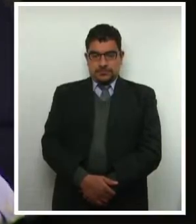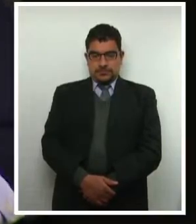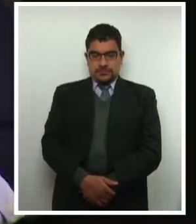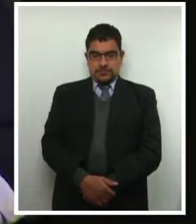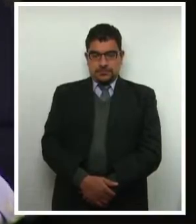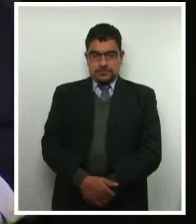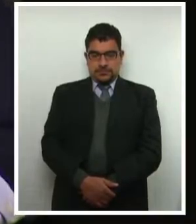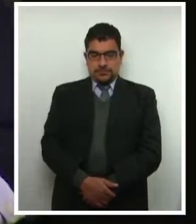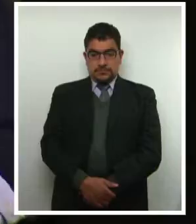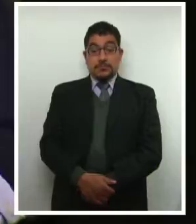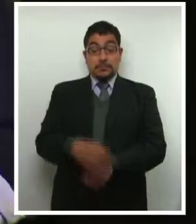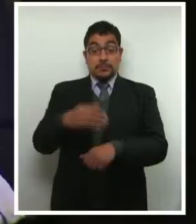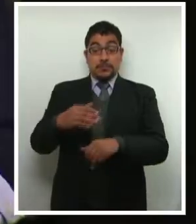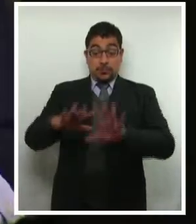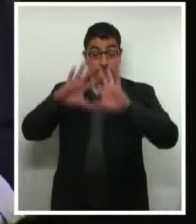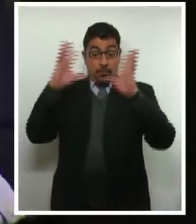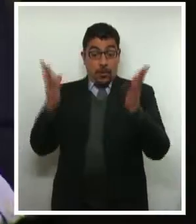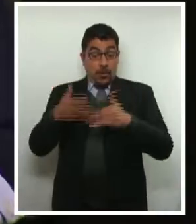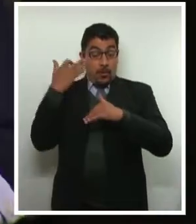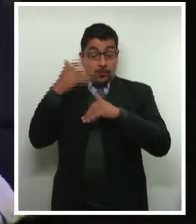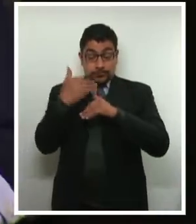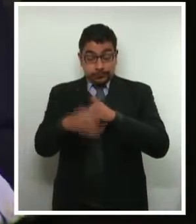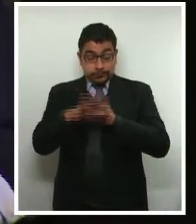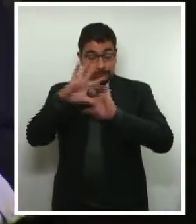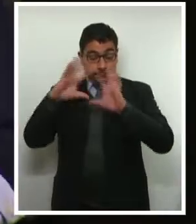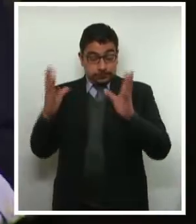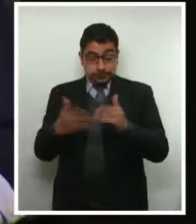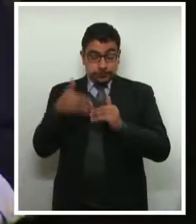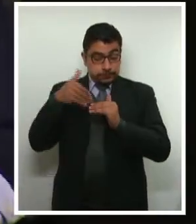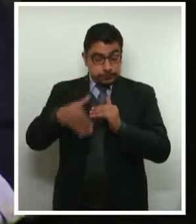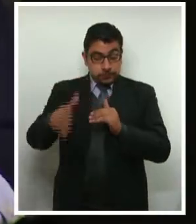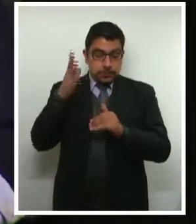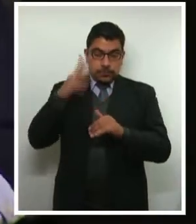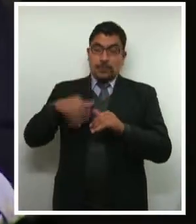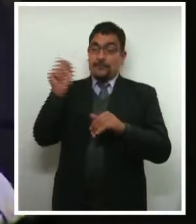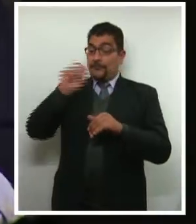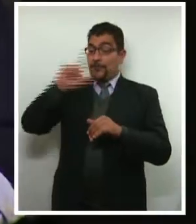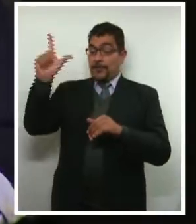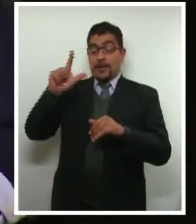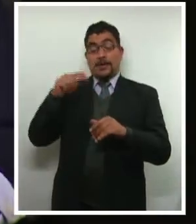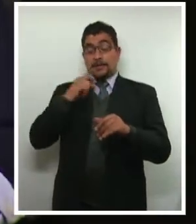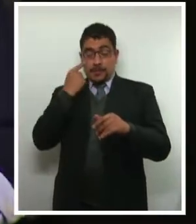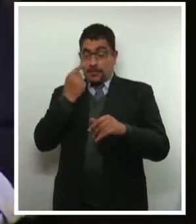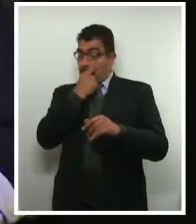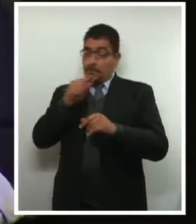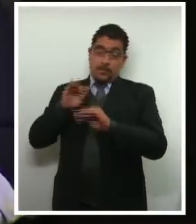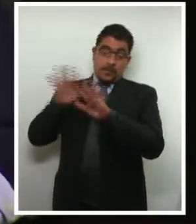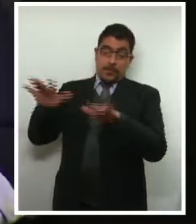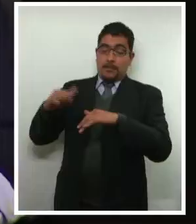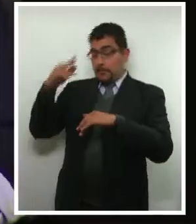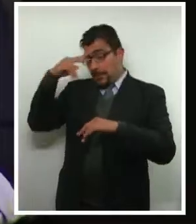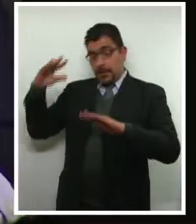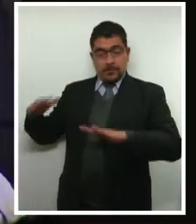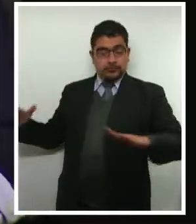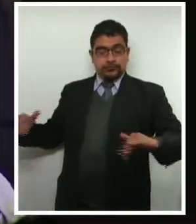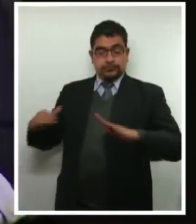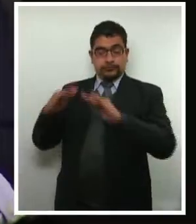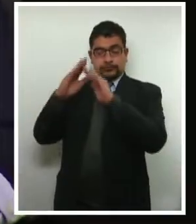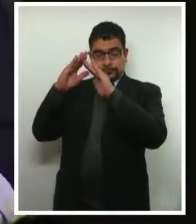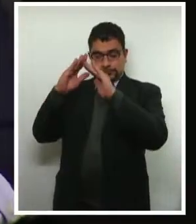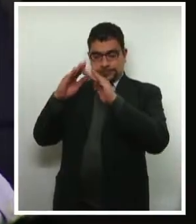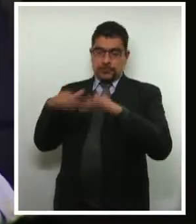En tanto que dure el mundo, no acabará, no perecerá la fama, la gloria de México Tenochtitlan.